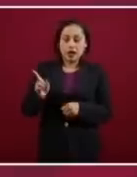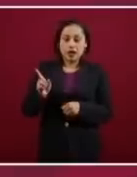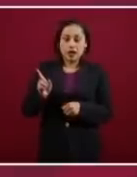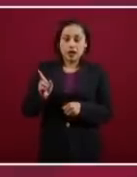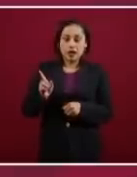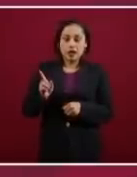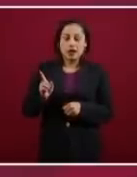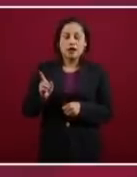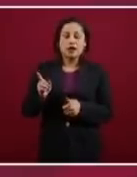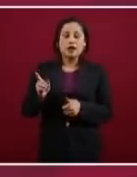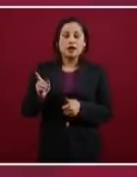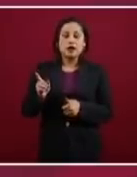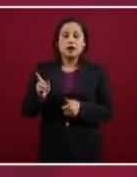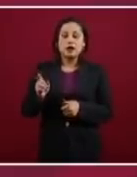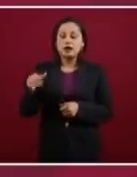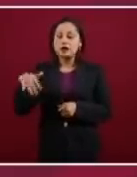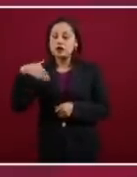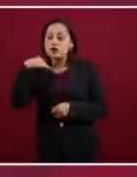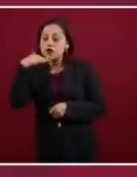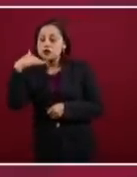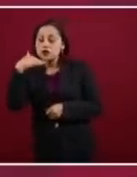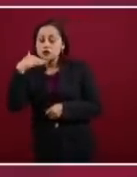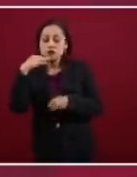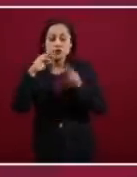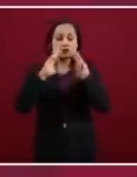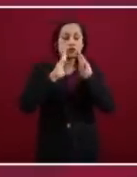corrupción y narcotráfico